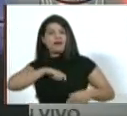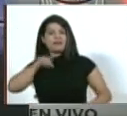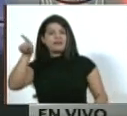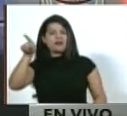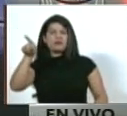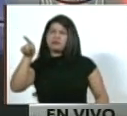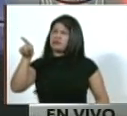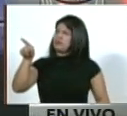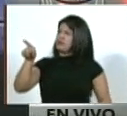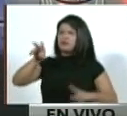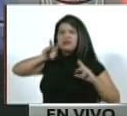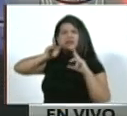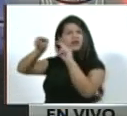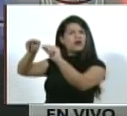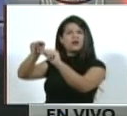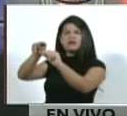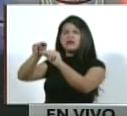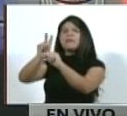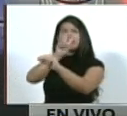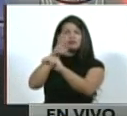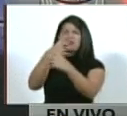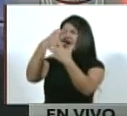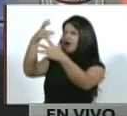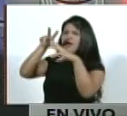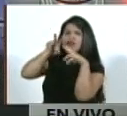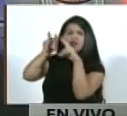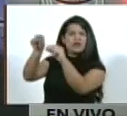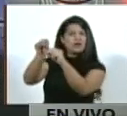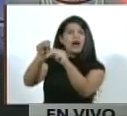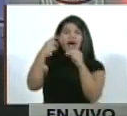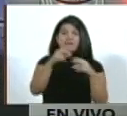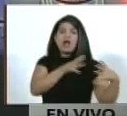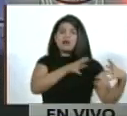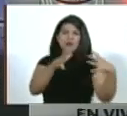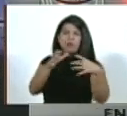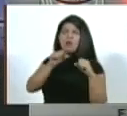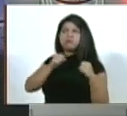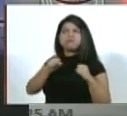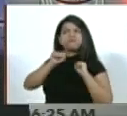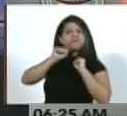un rotundo no, una rotunda resistencia.